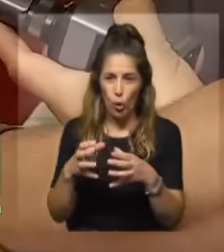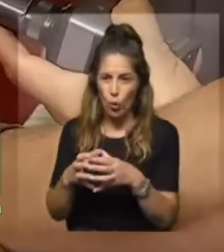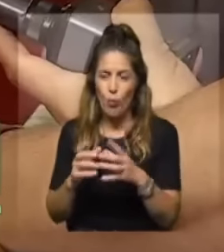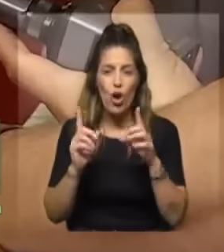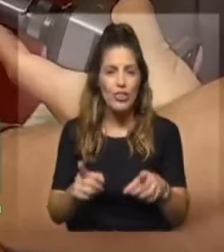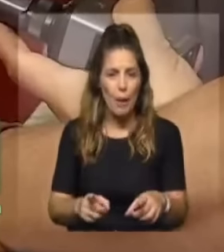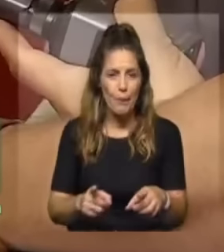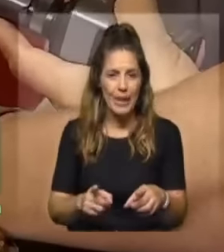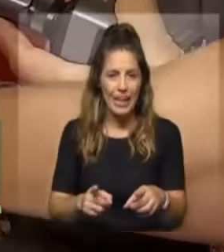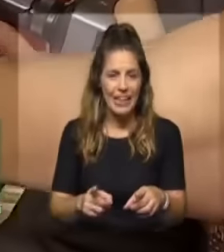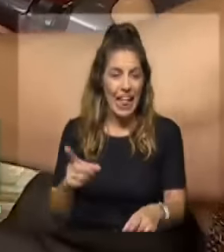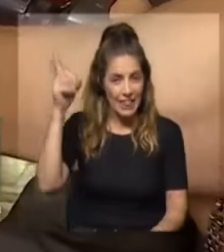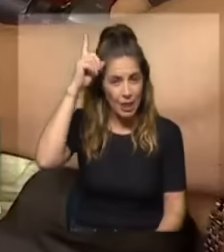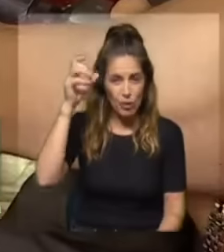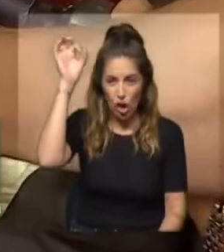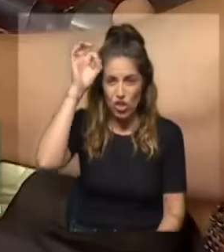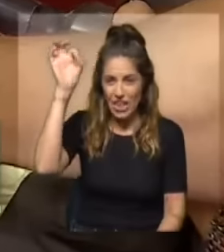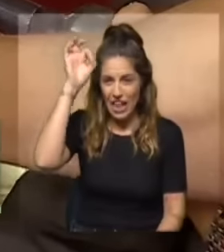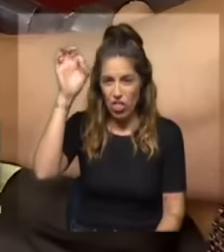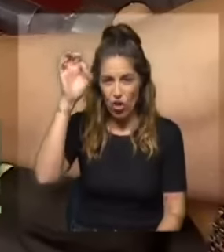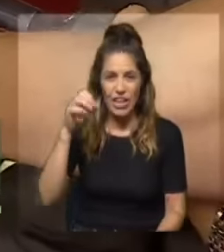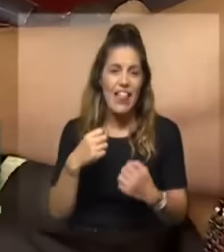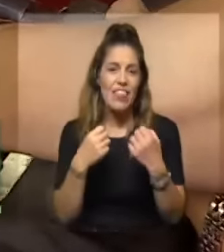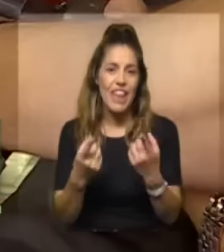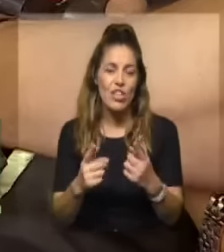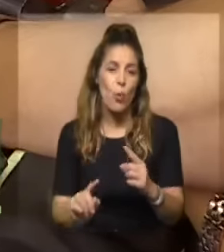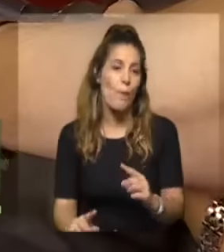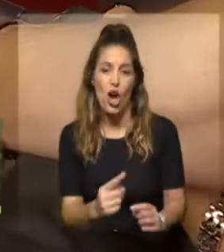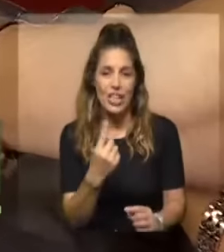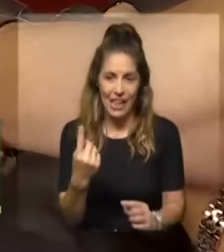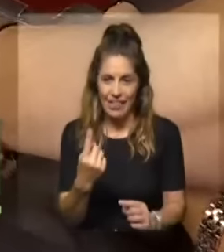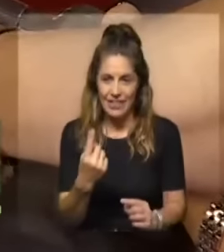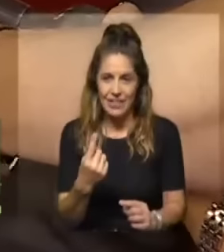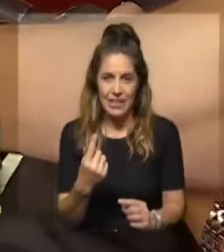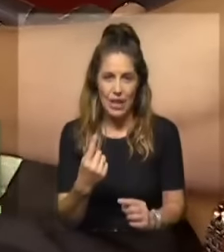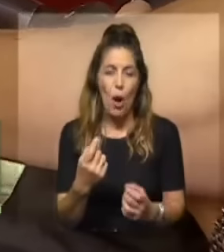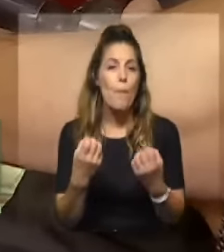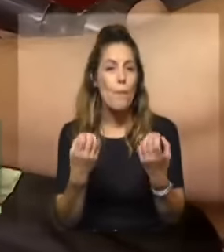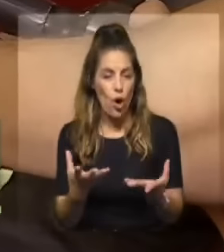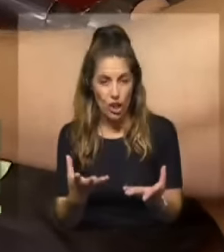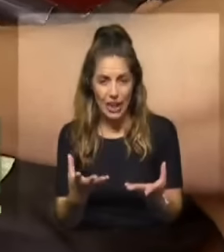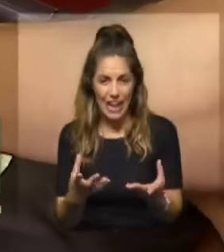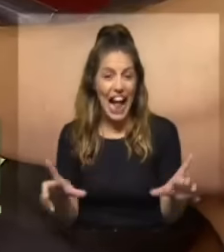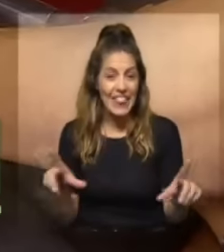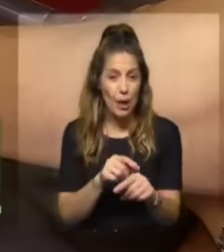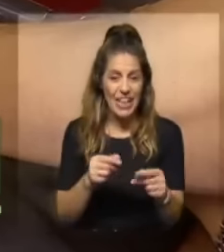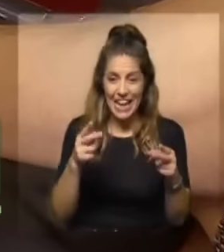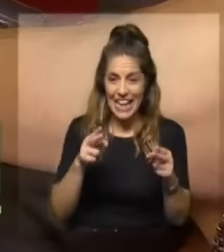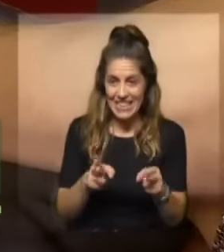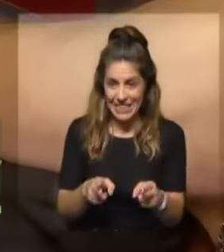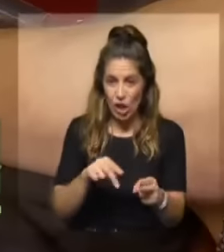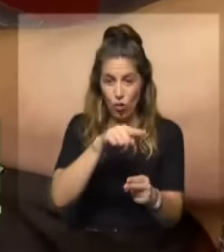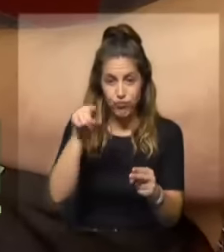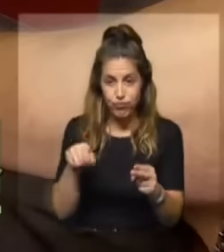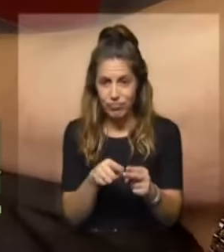legisladores dentro de las bancadas fijen sus prioridades precisamente porque al cerrar el ciclo